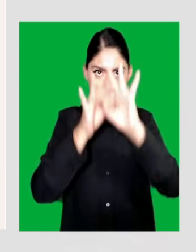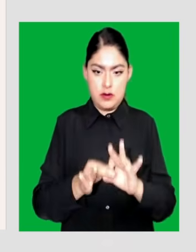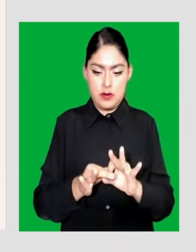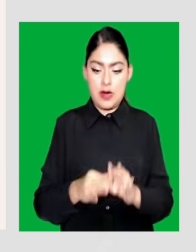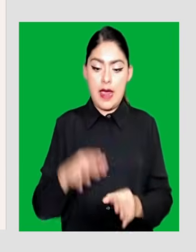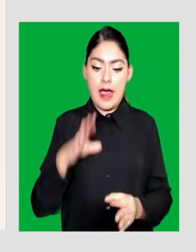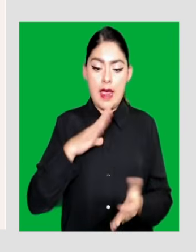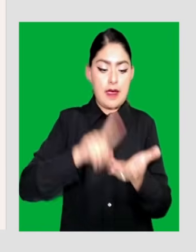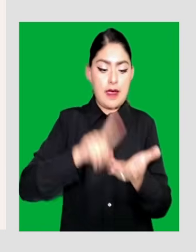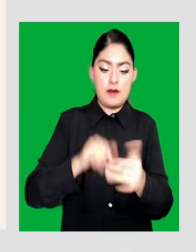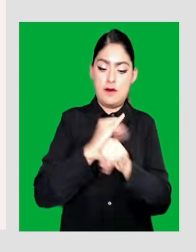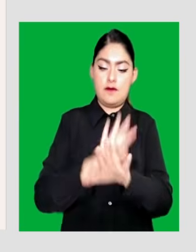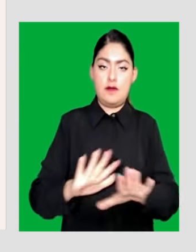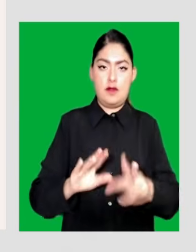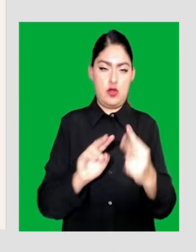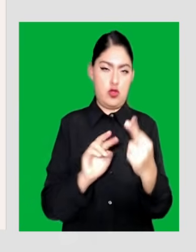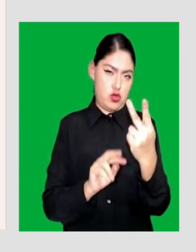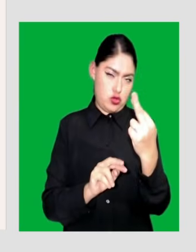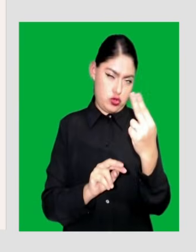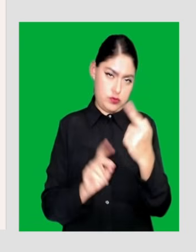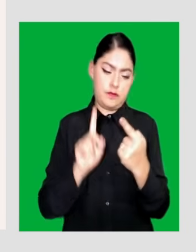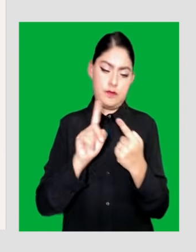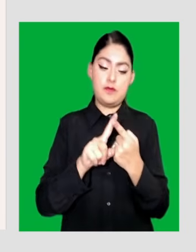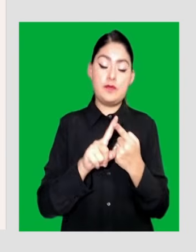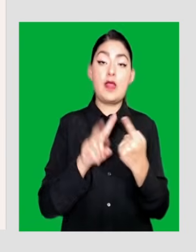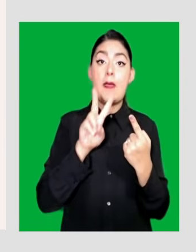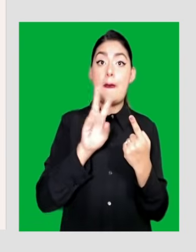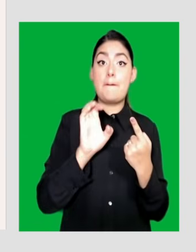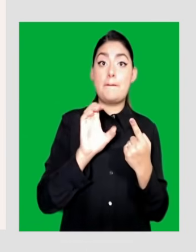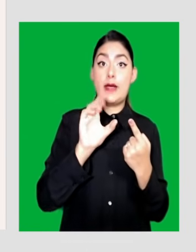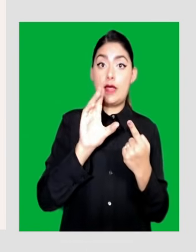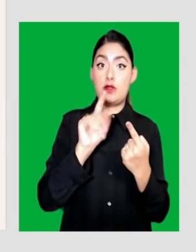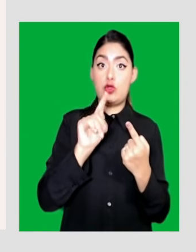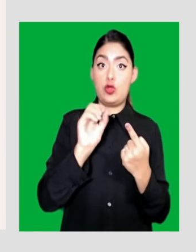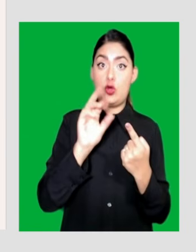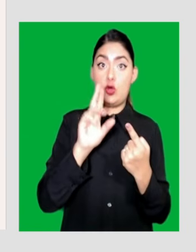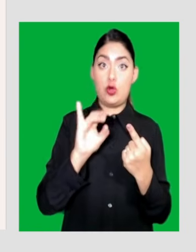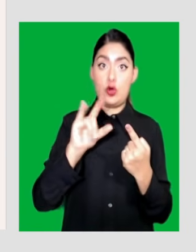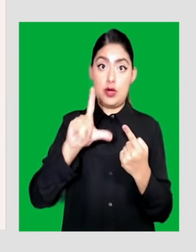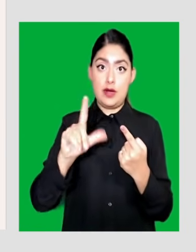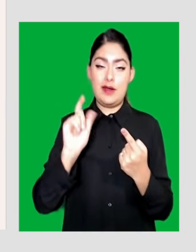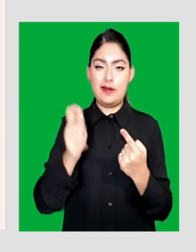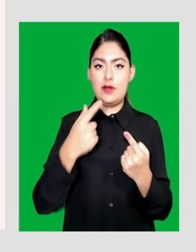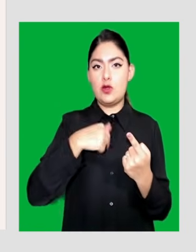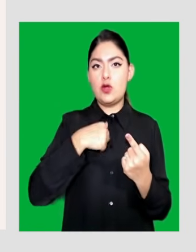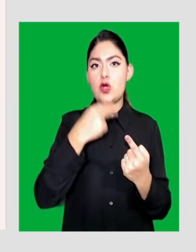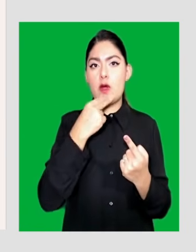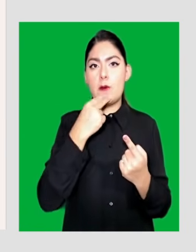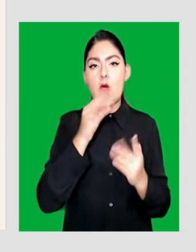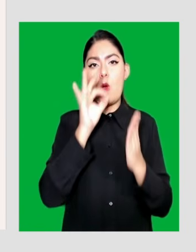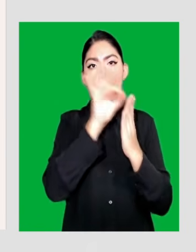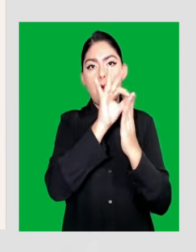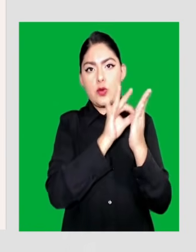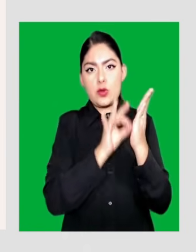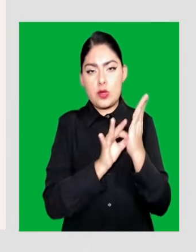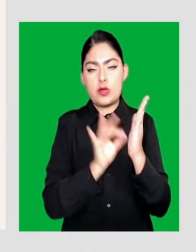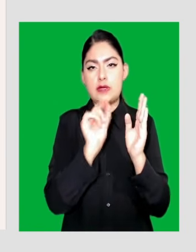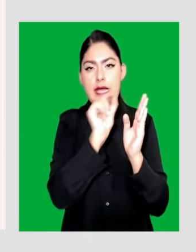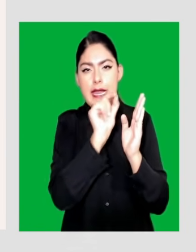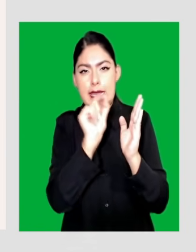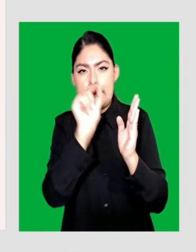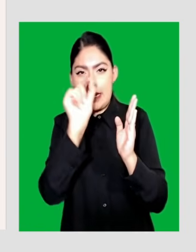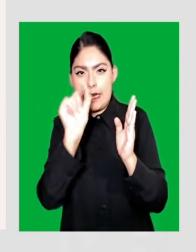En los SIG trabajamos con diferentes tipos de datos organizados en capas, cada una añadiendo su propia información al